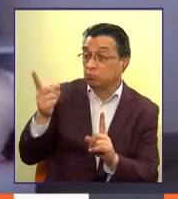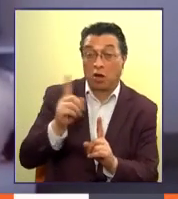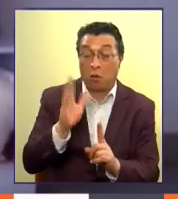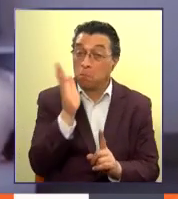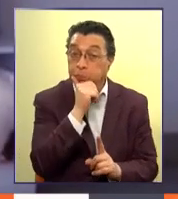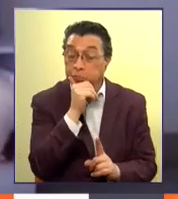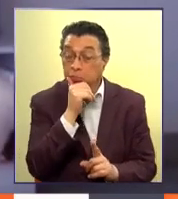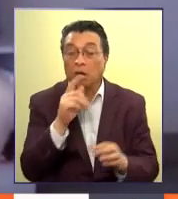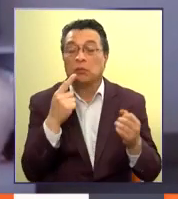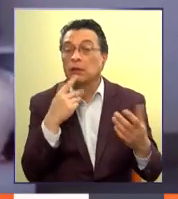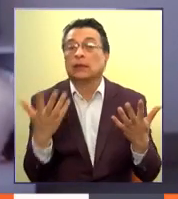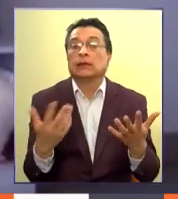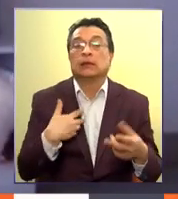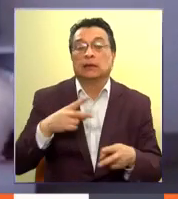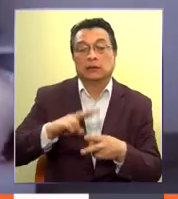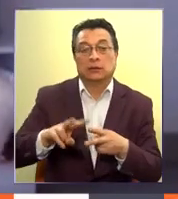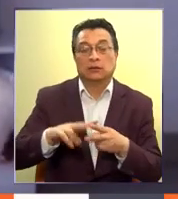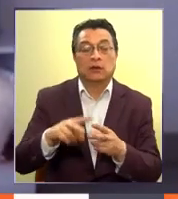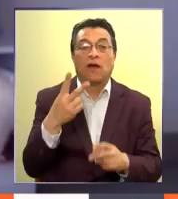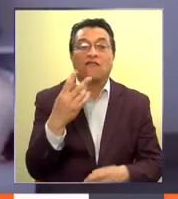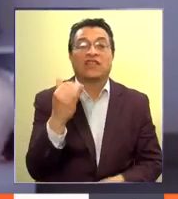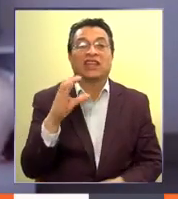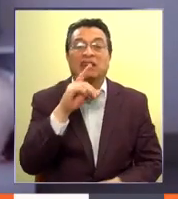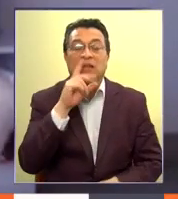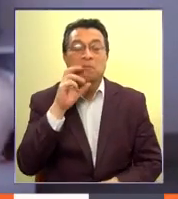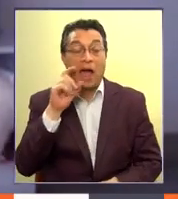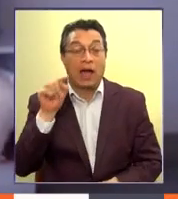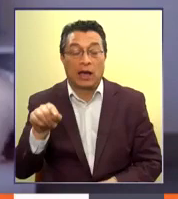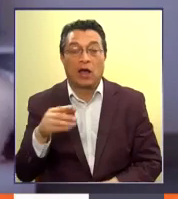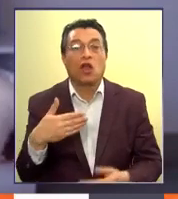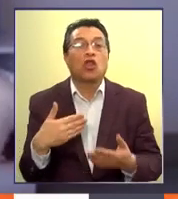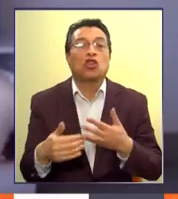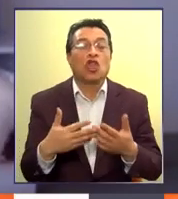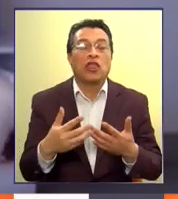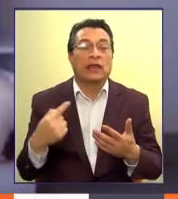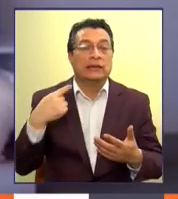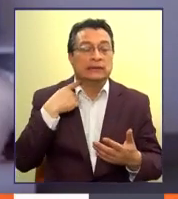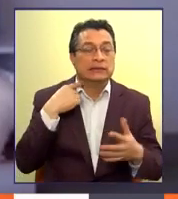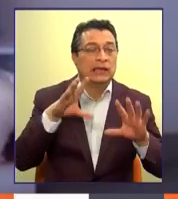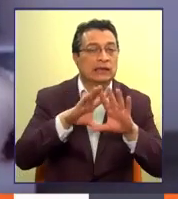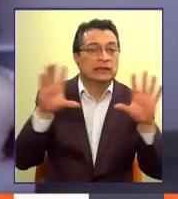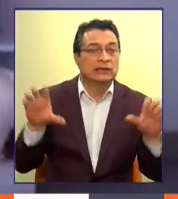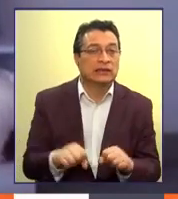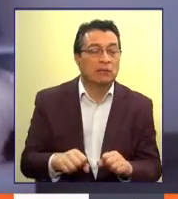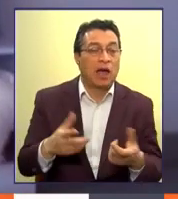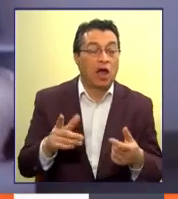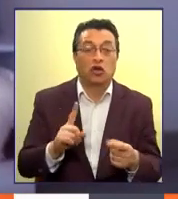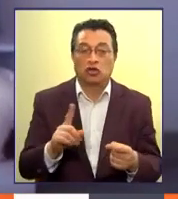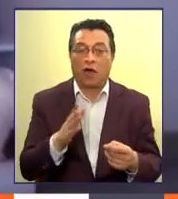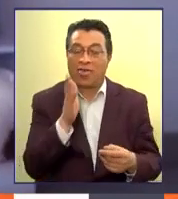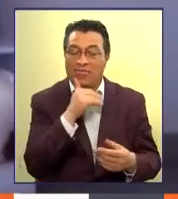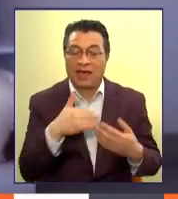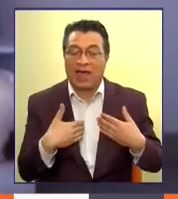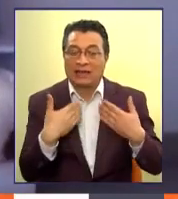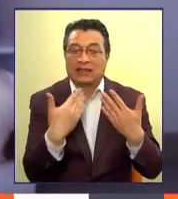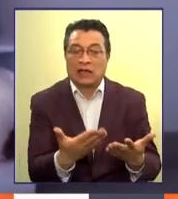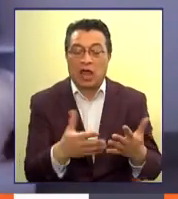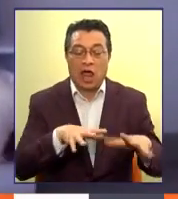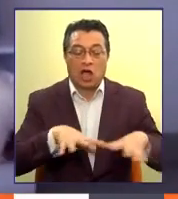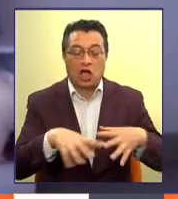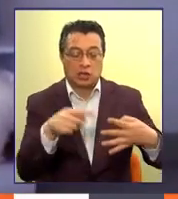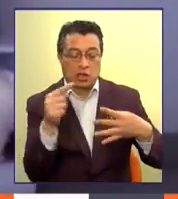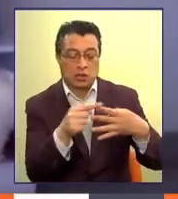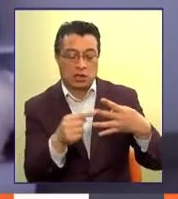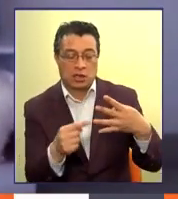foco en qué es lo que sucede con las víctimas. Tenemos que poner el foco en dónde el sistema está fallando. No estamos entregando los elementos suficientes para